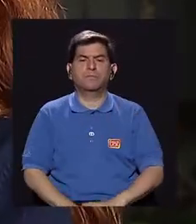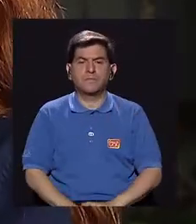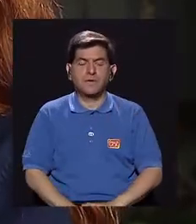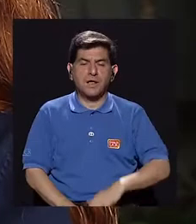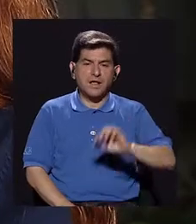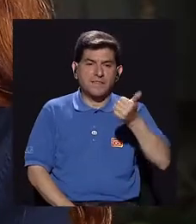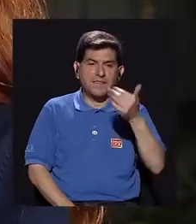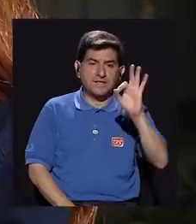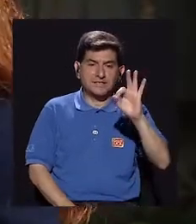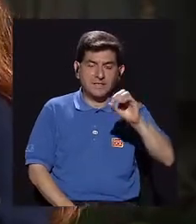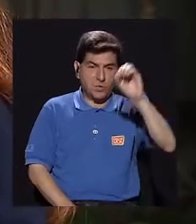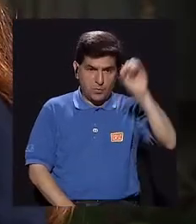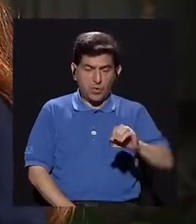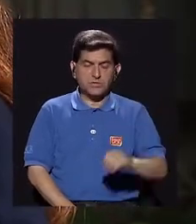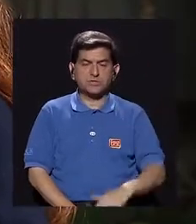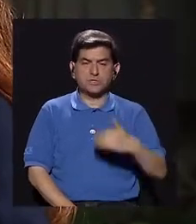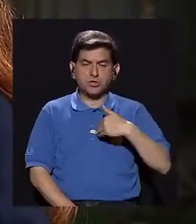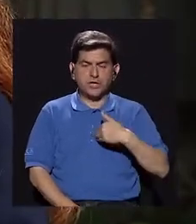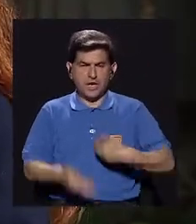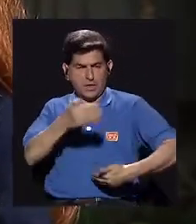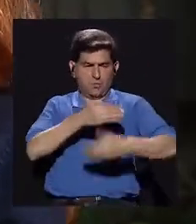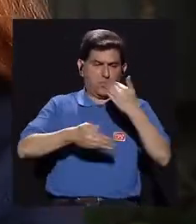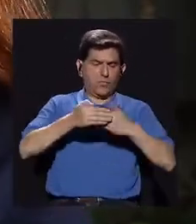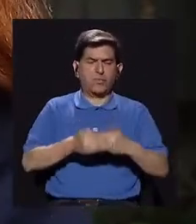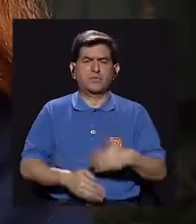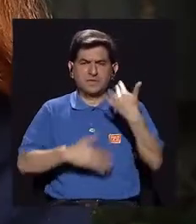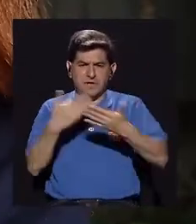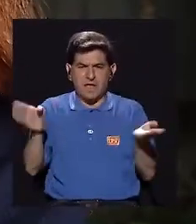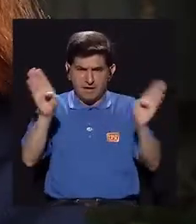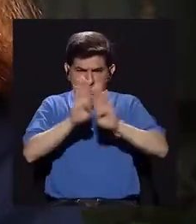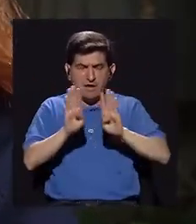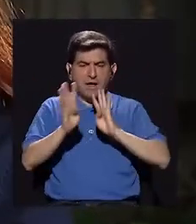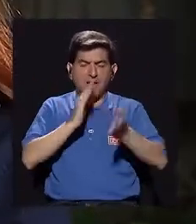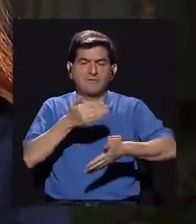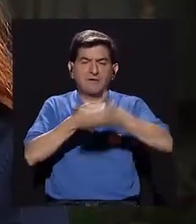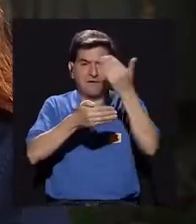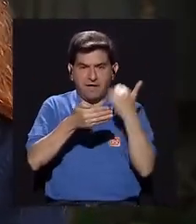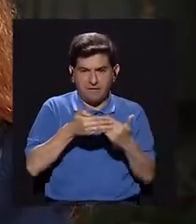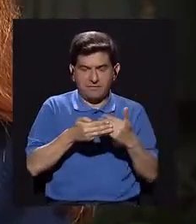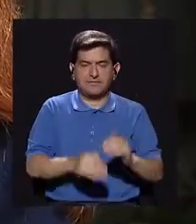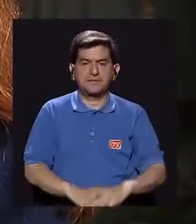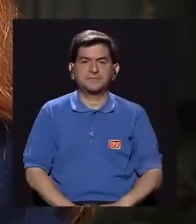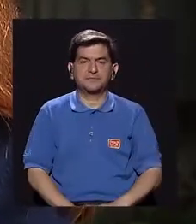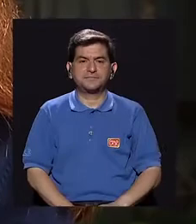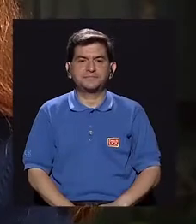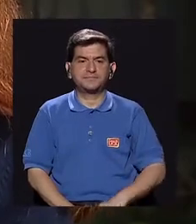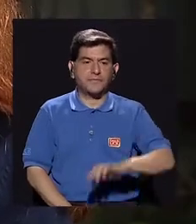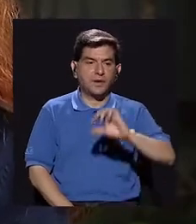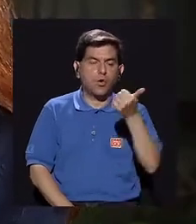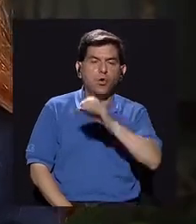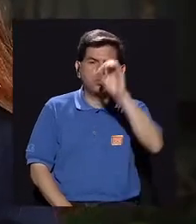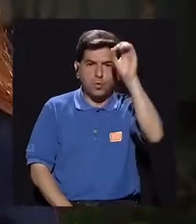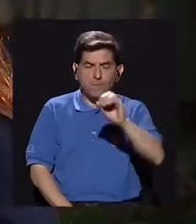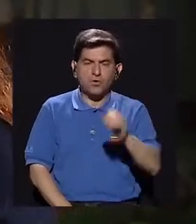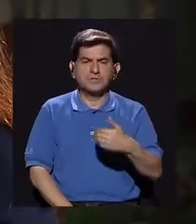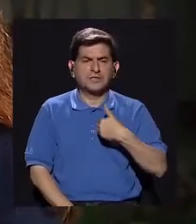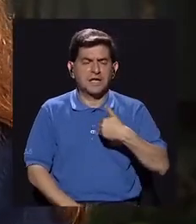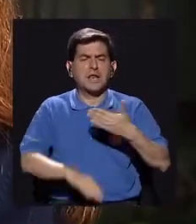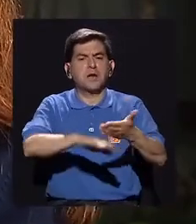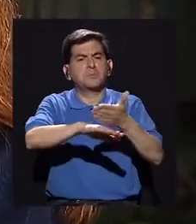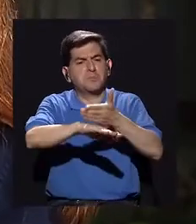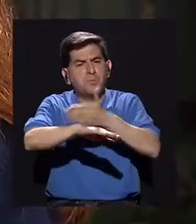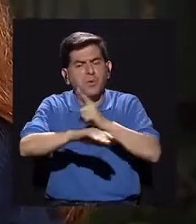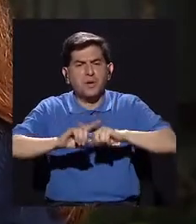en el hígado. Un 19% tuvo reversión de la fibrosis, que era lo que hablábamos anteriormente, y otro porcentaje